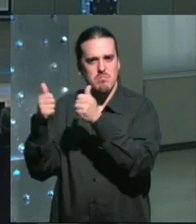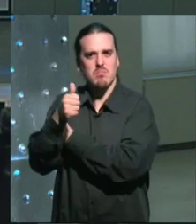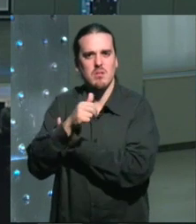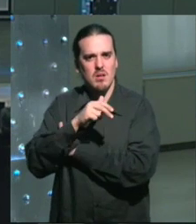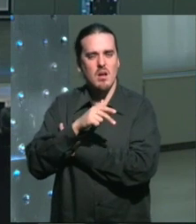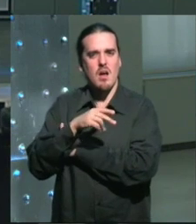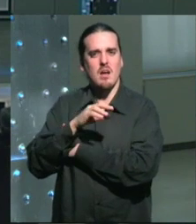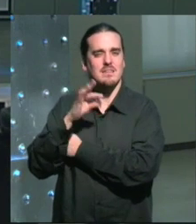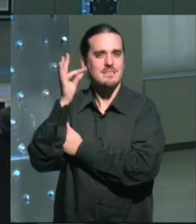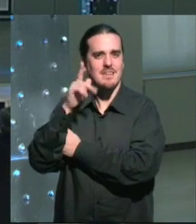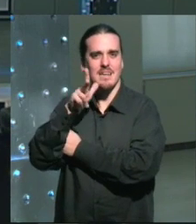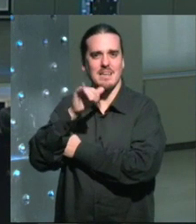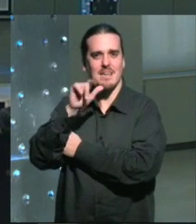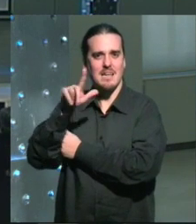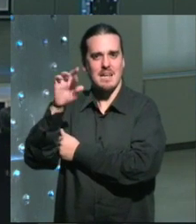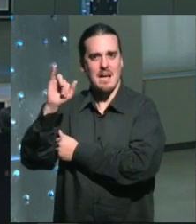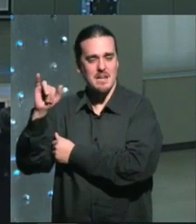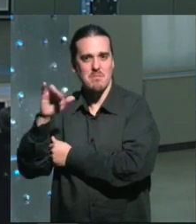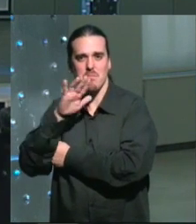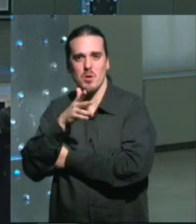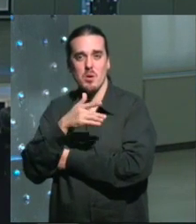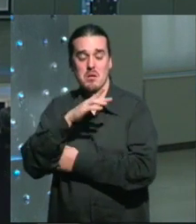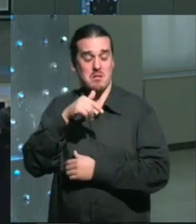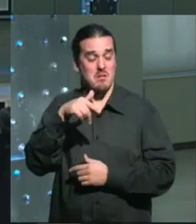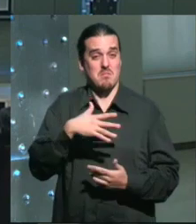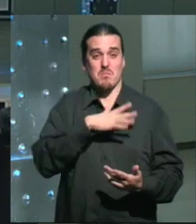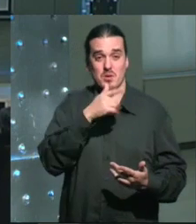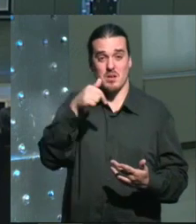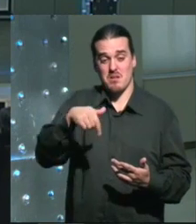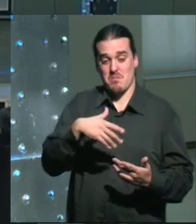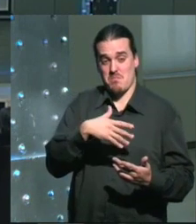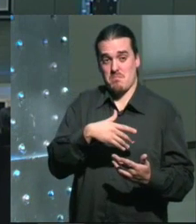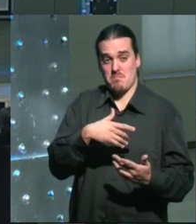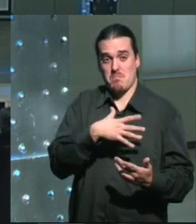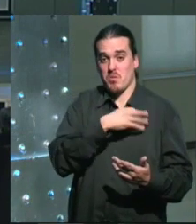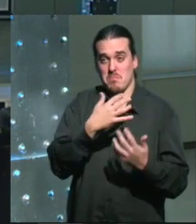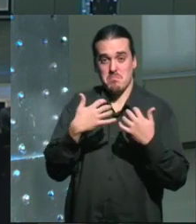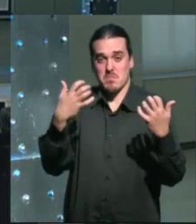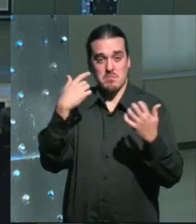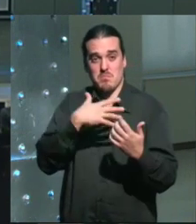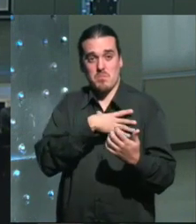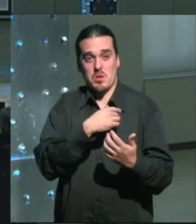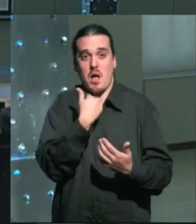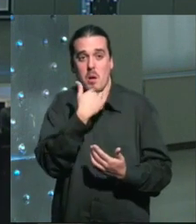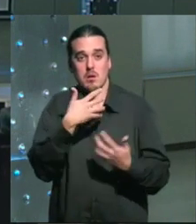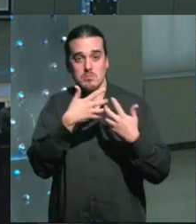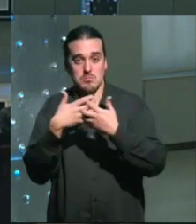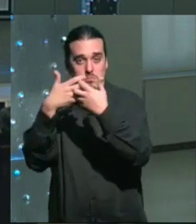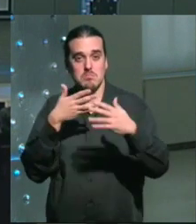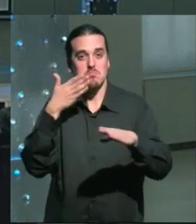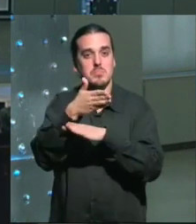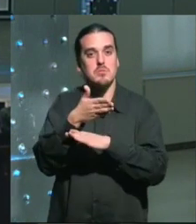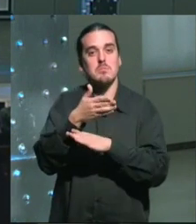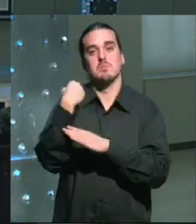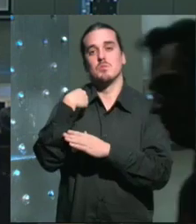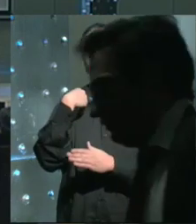absolutamente abierto y transparente donde cualquier persona aquí, hoy, se puede levantar, si estuviésemos en Estados Unidos, e irse al censo electoral